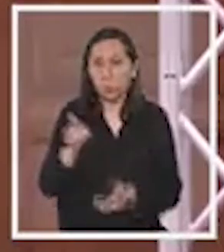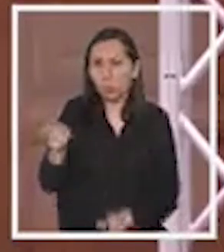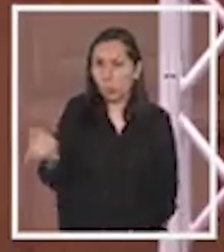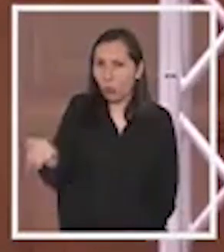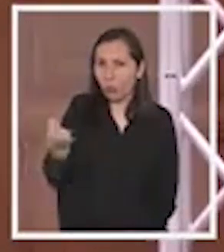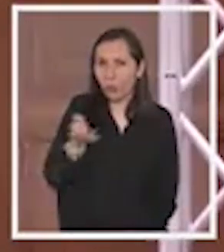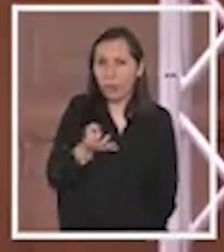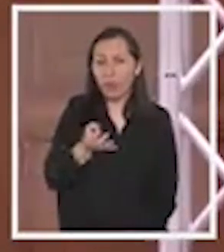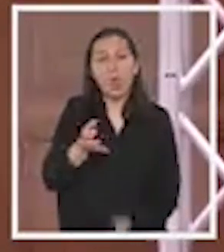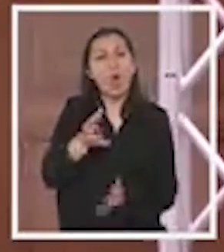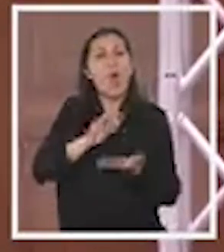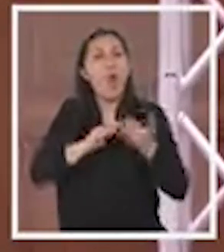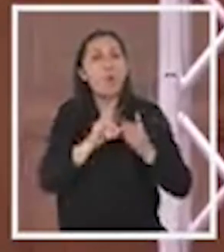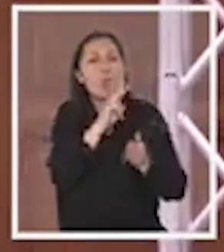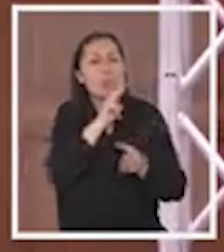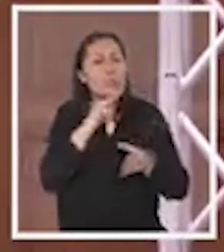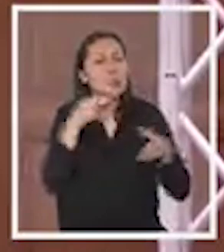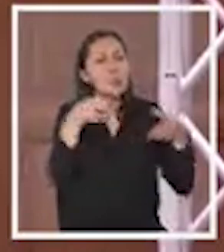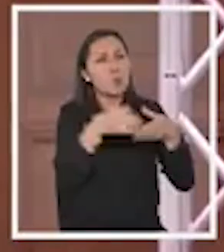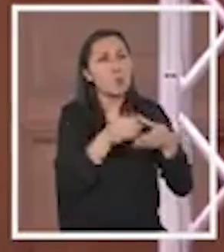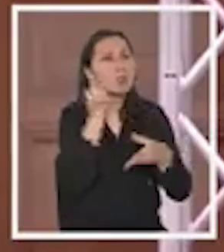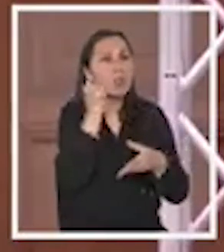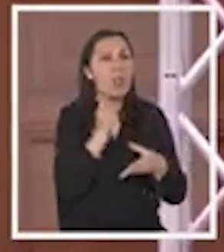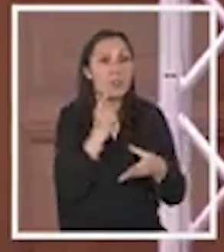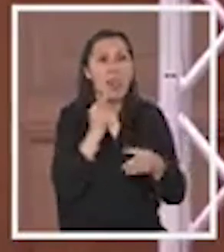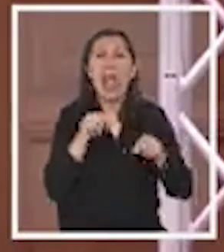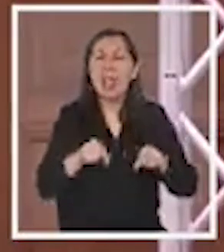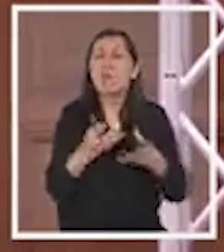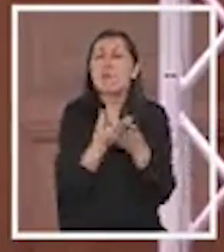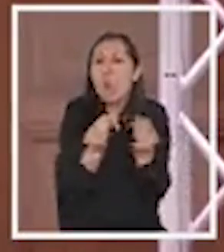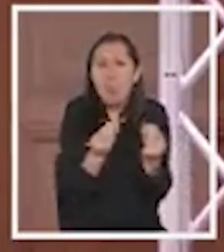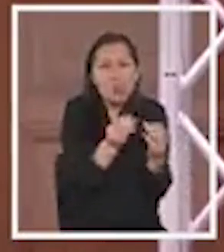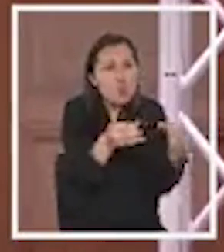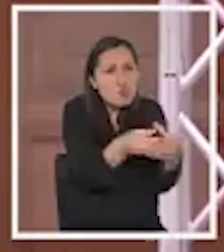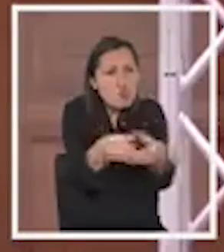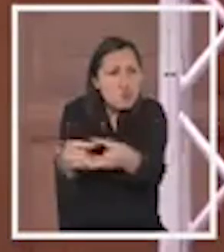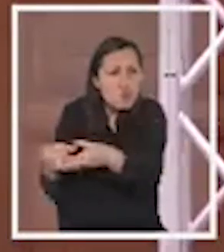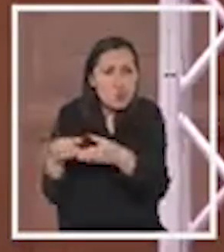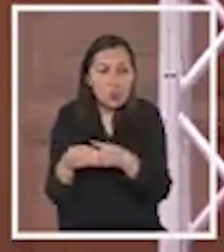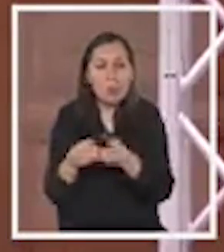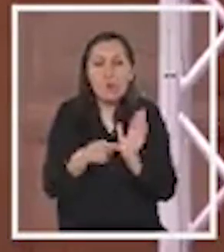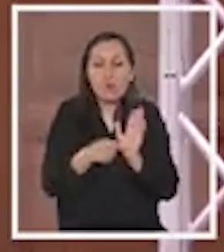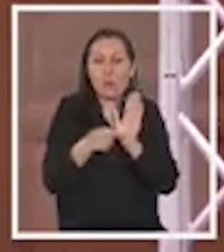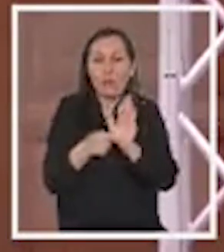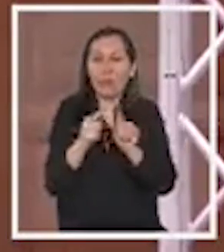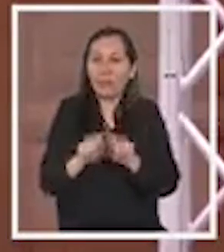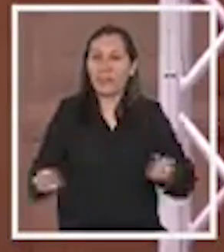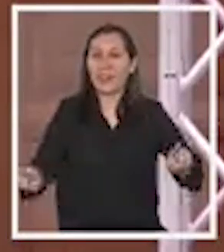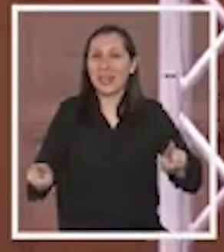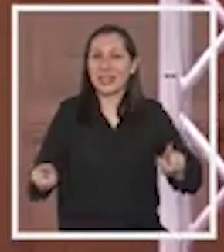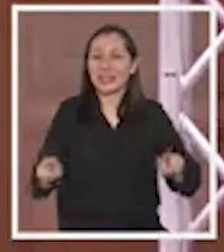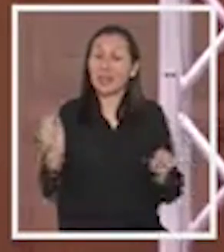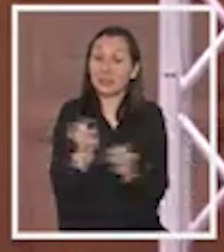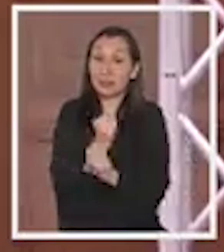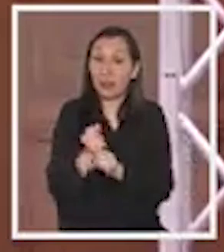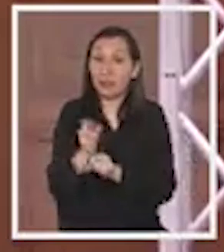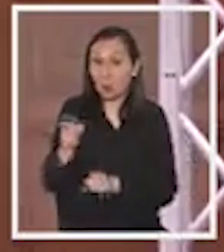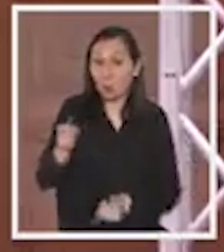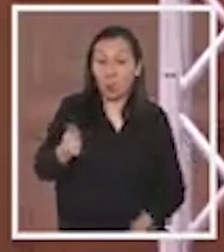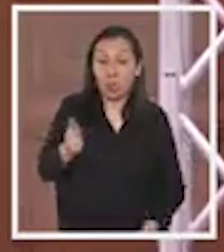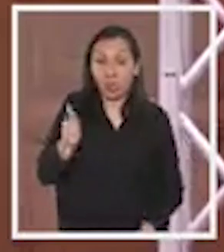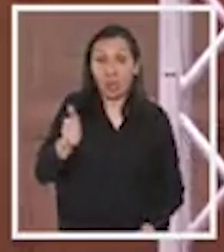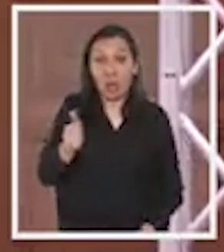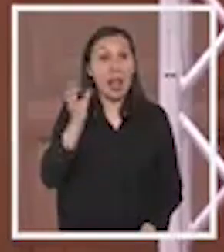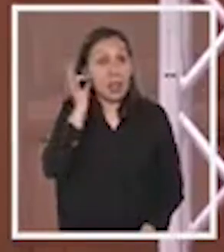dices que eres de una comunidad pequeña en San Bernardo. Está lleno acá de comunidades pequeñas que hacen la diferencia. La pega que tú como